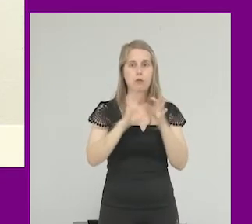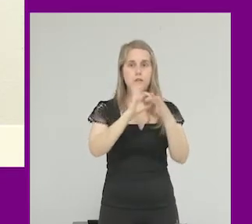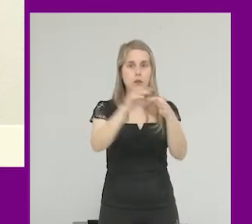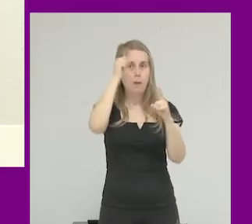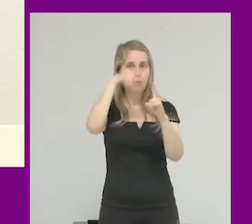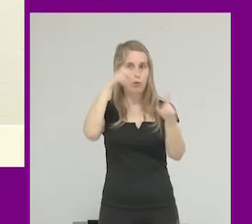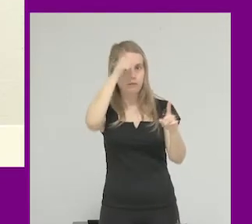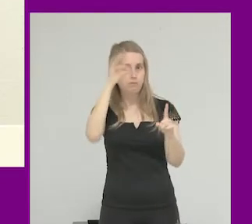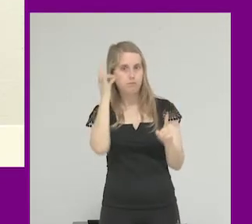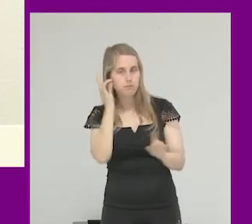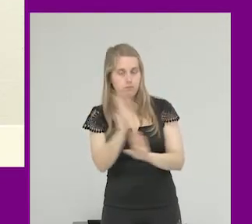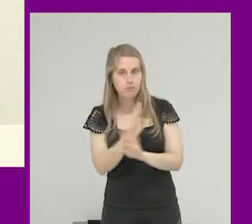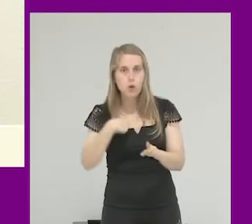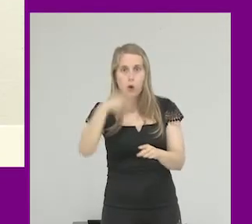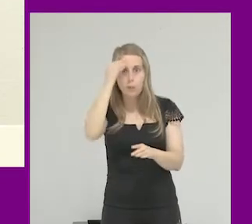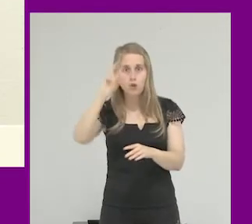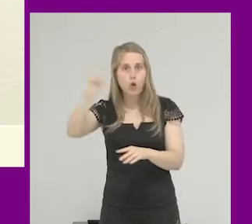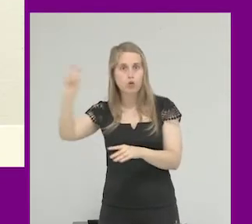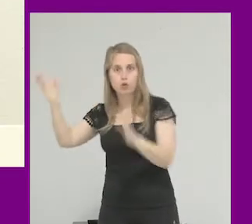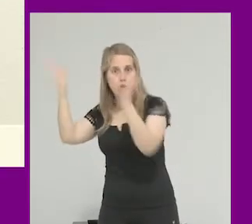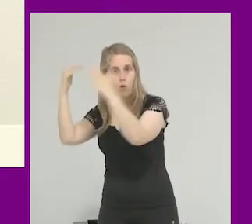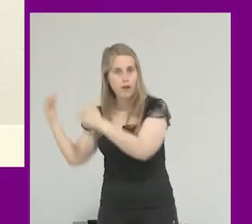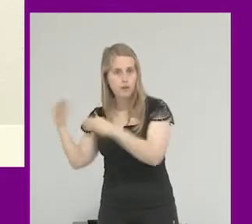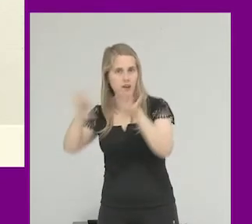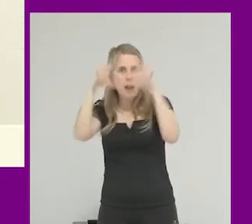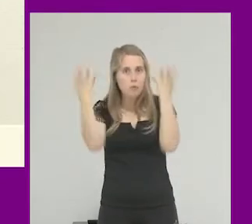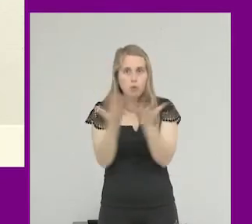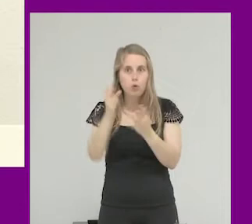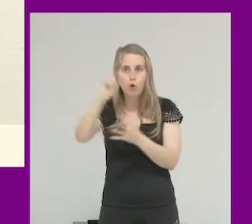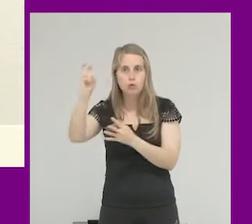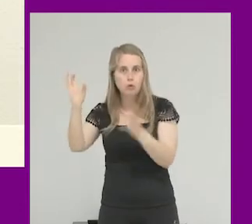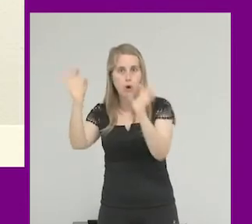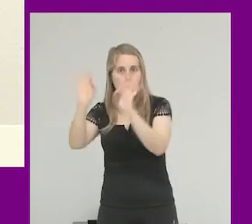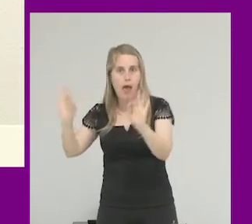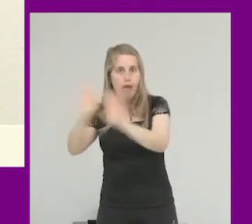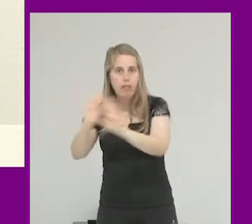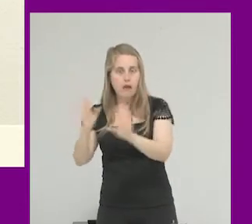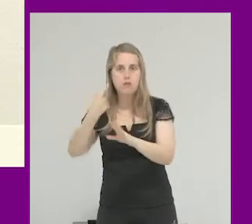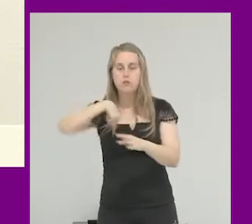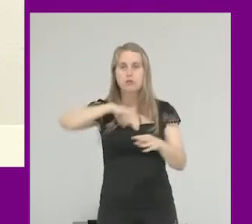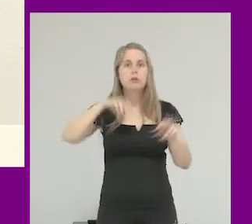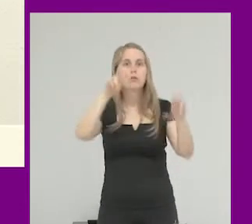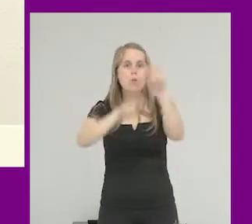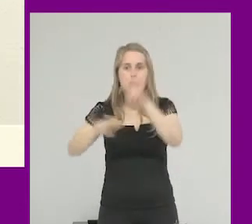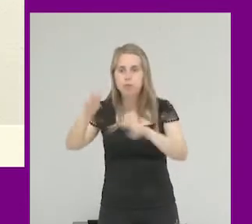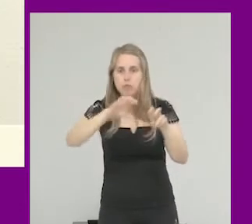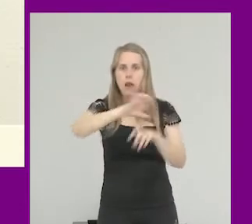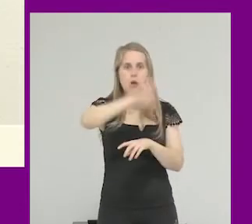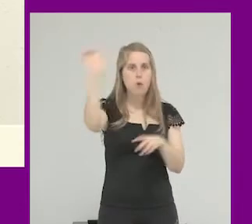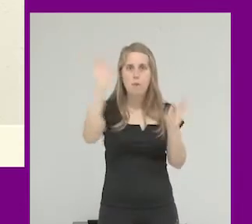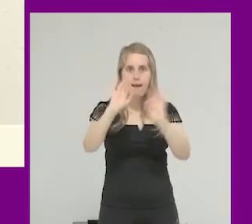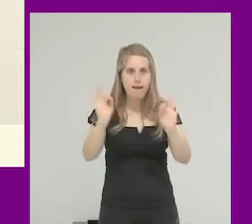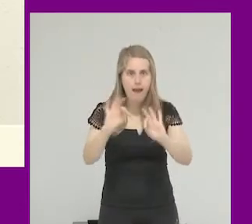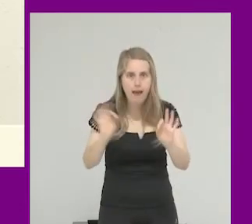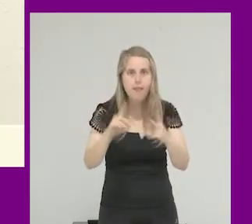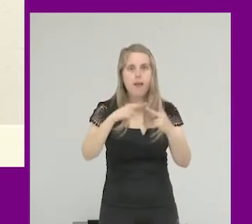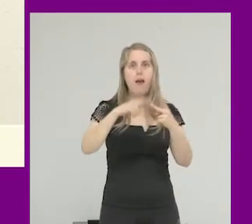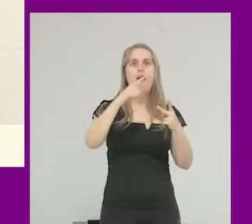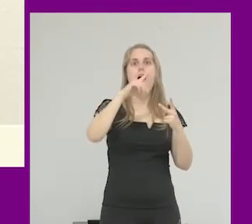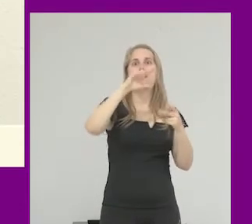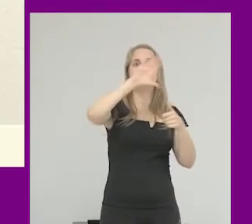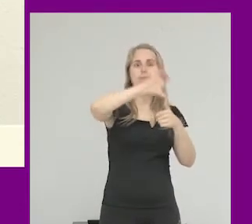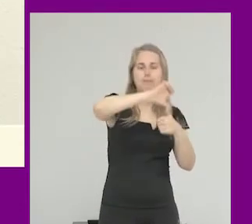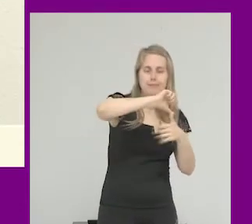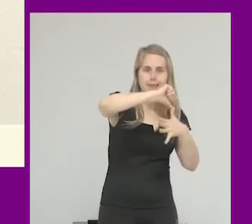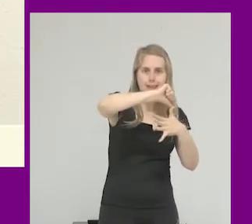perspectiva de género. De hecho, creo que no hay otro en el mundo, me parece. No hemos buscado, en Europa no, en Latinoamérica tampoco,